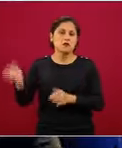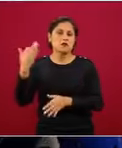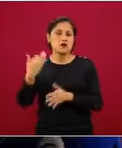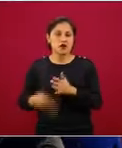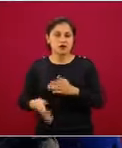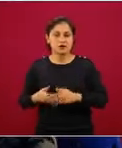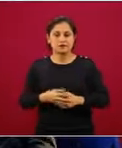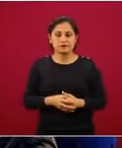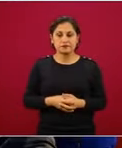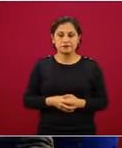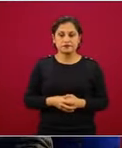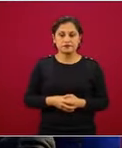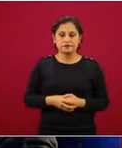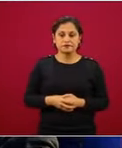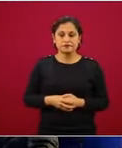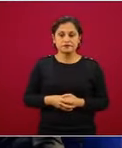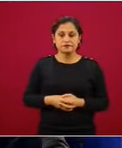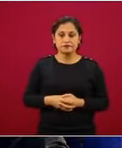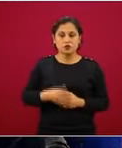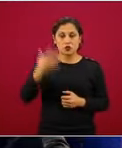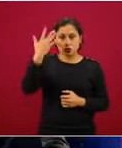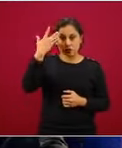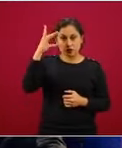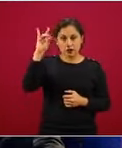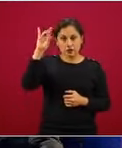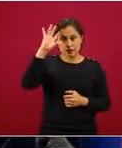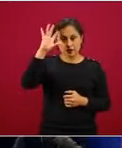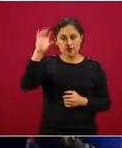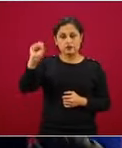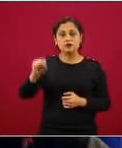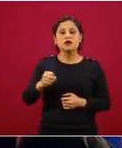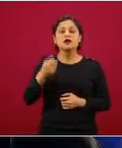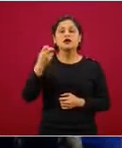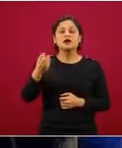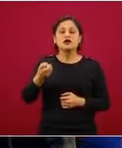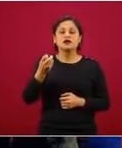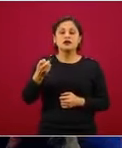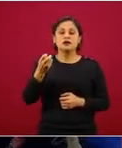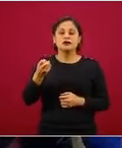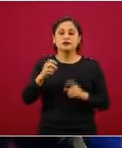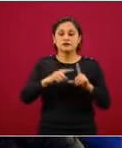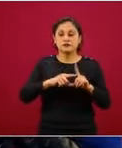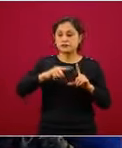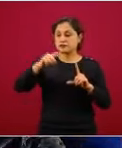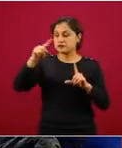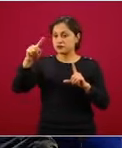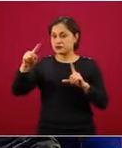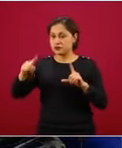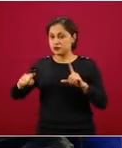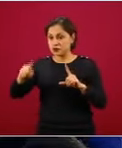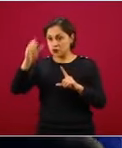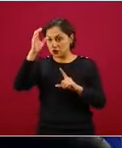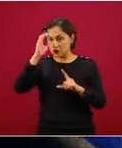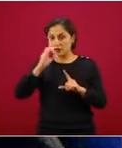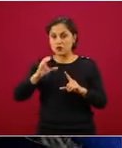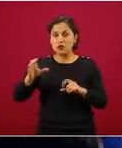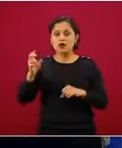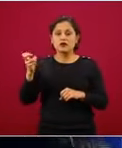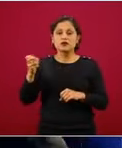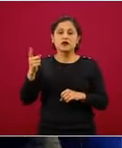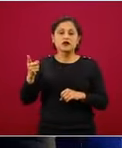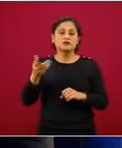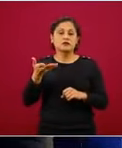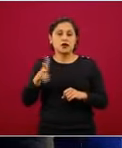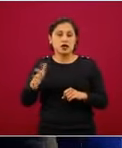siguiente. Tenemos ahora a Cuernavaca y la curva correspondiente de Cuautla es muy semejante, no la voy a presentar, pero